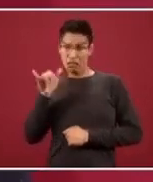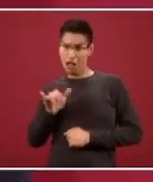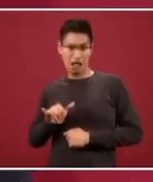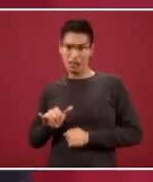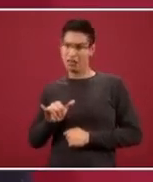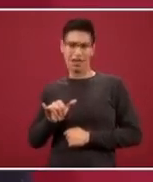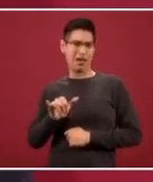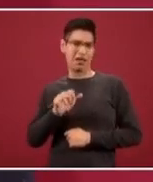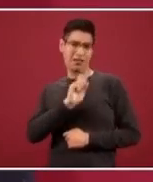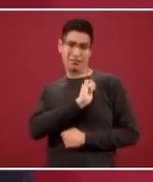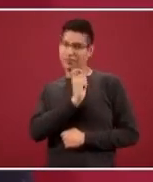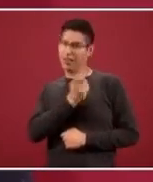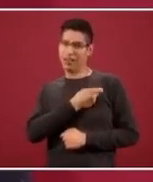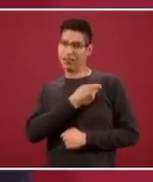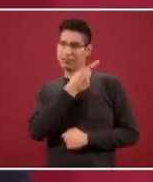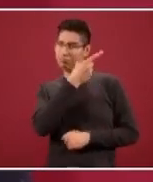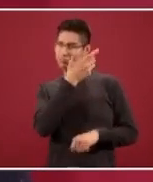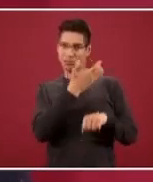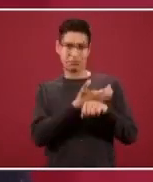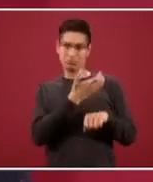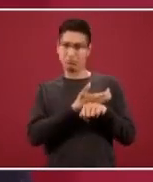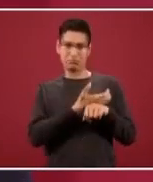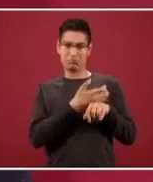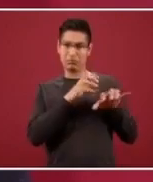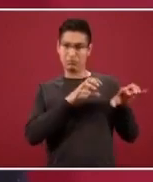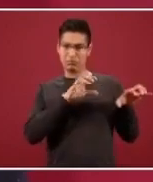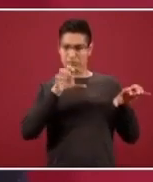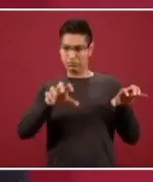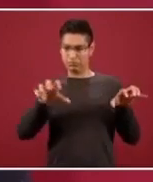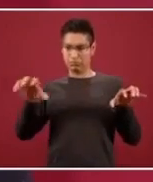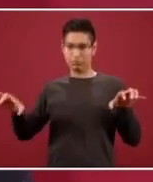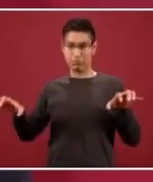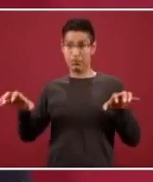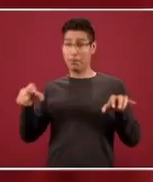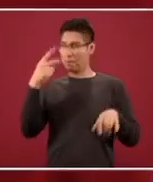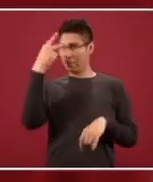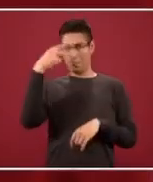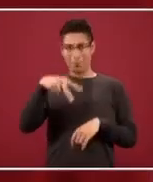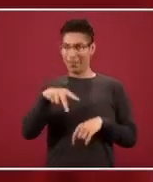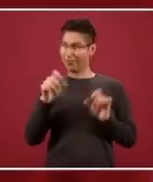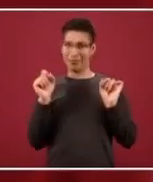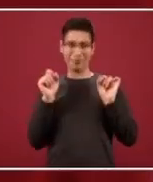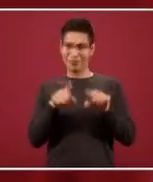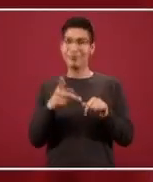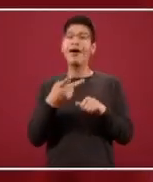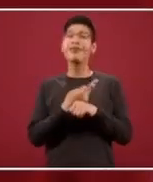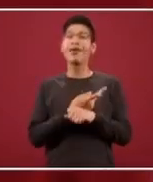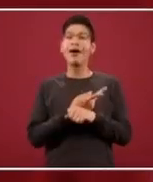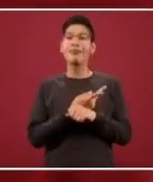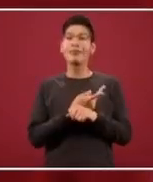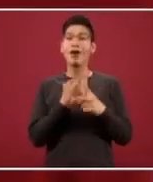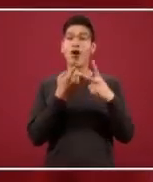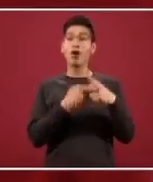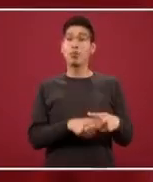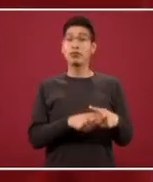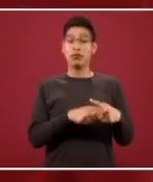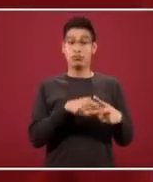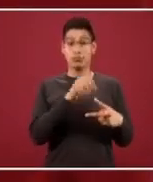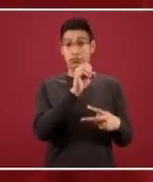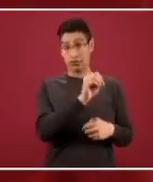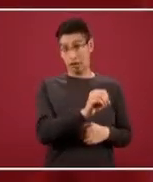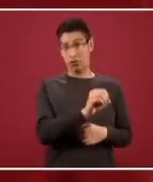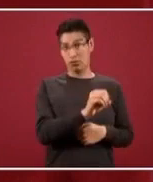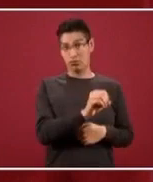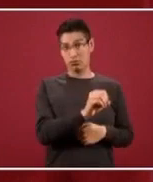Estados Unidos, y así empieza México. Todos empezamos en el escenario 0, y perdón que lo ponga